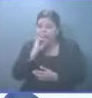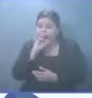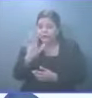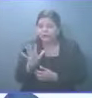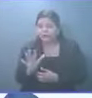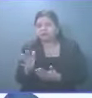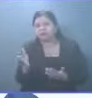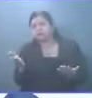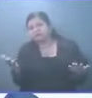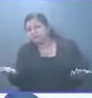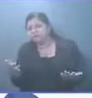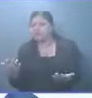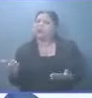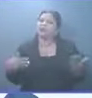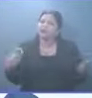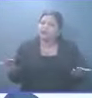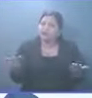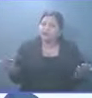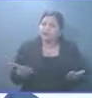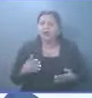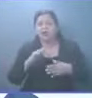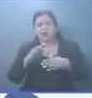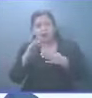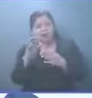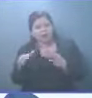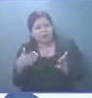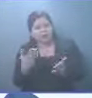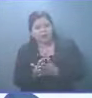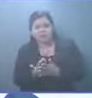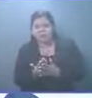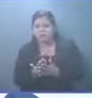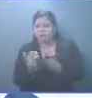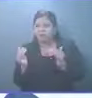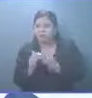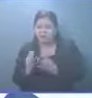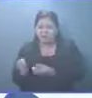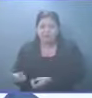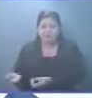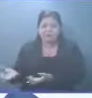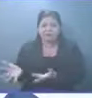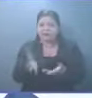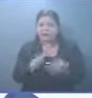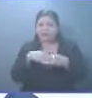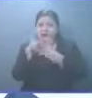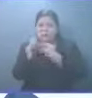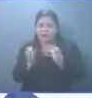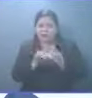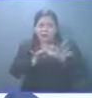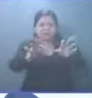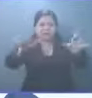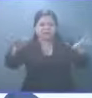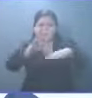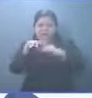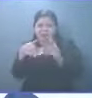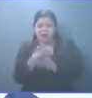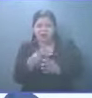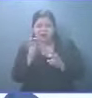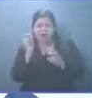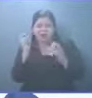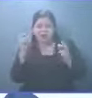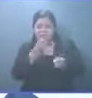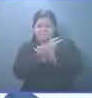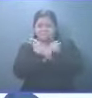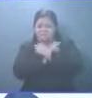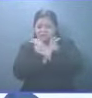no, dije que esto lo que hacen es meter una matata en el estercolero y la ponen frente al ventilador y que agarre para donde quiera. Entonces